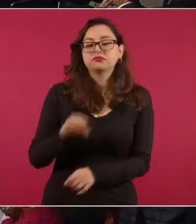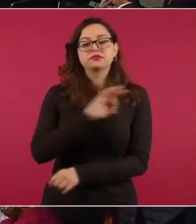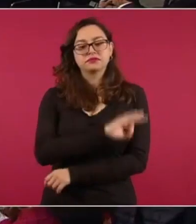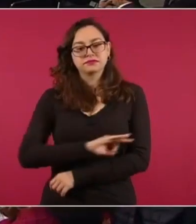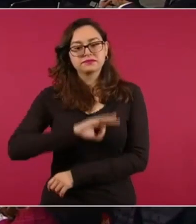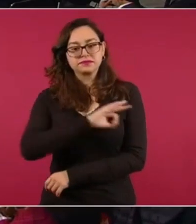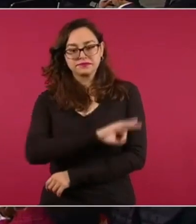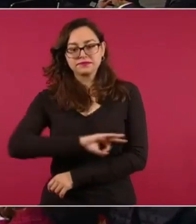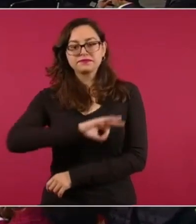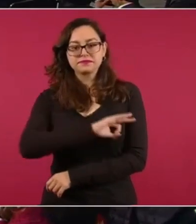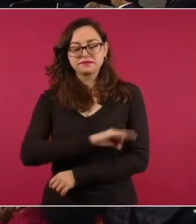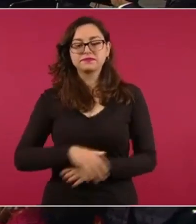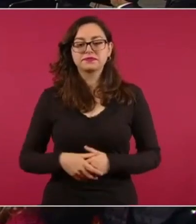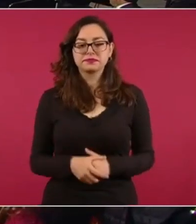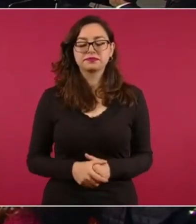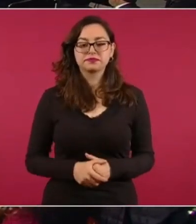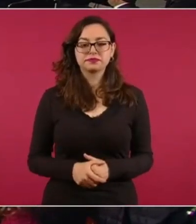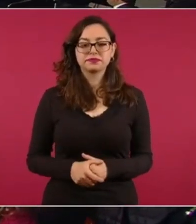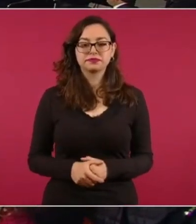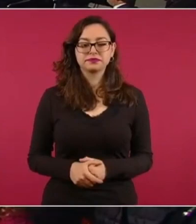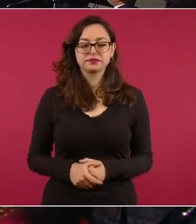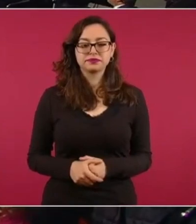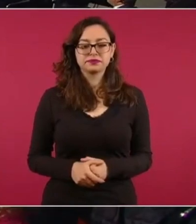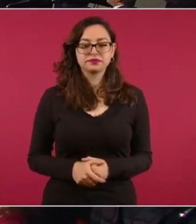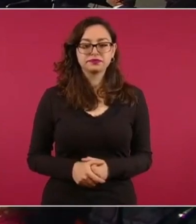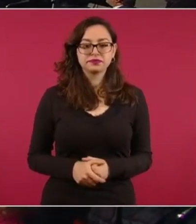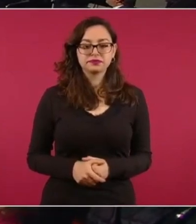Mucha felicidad.